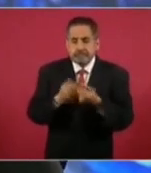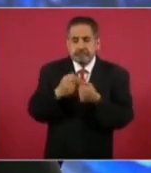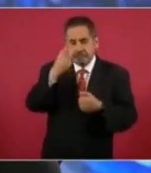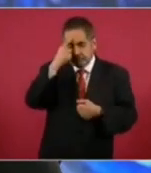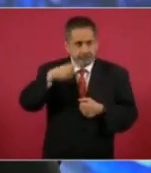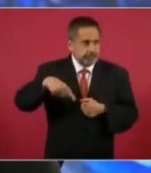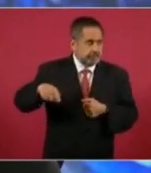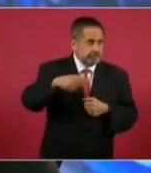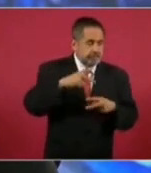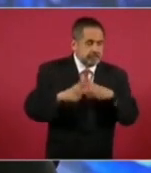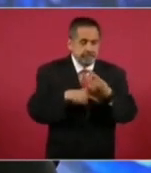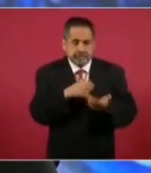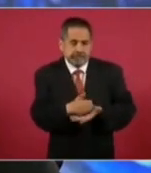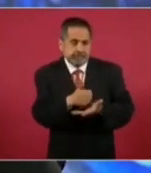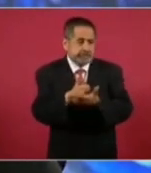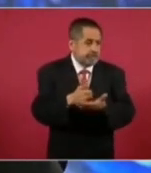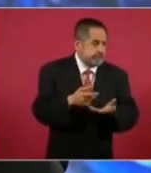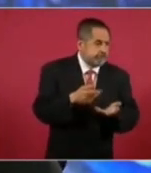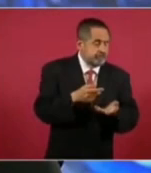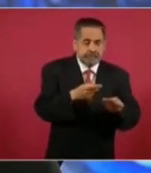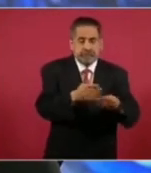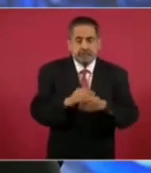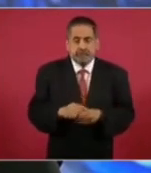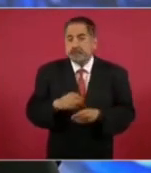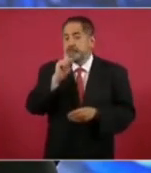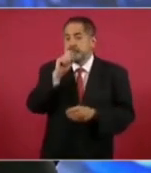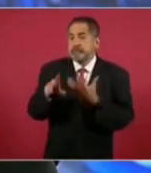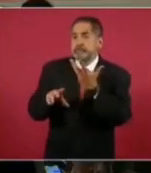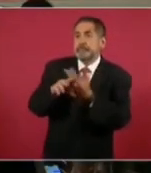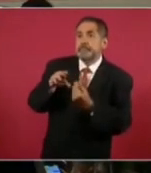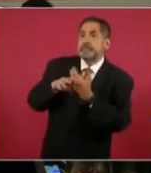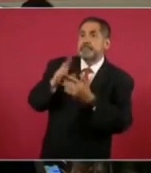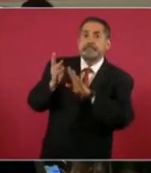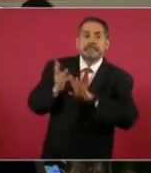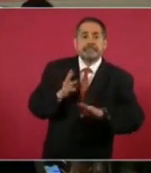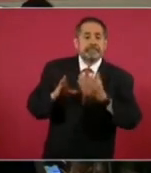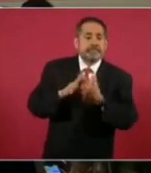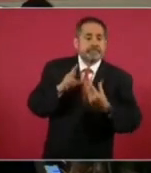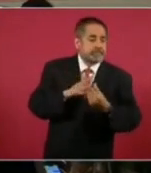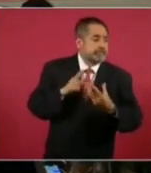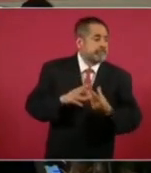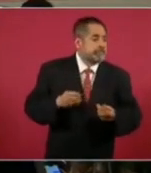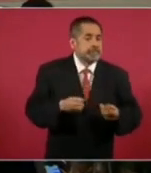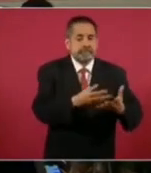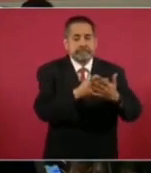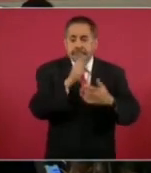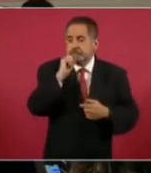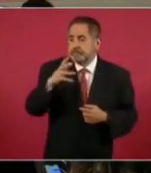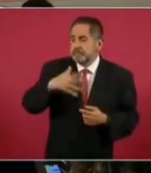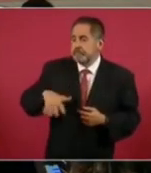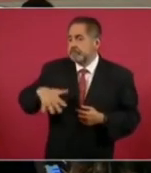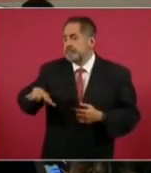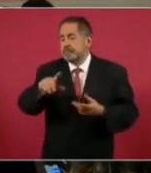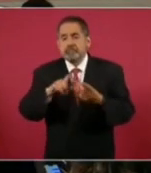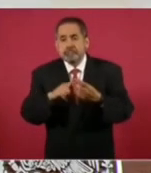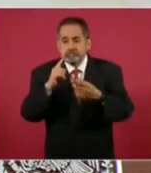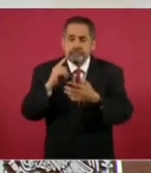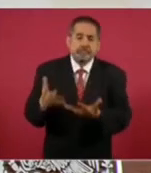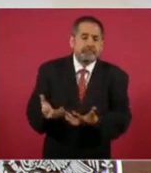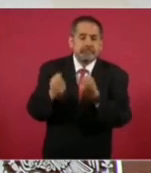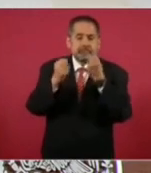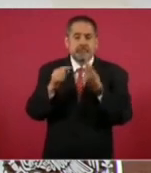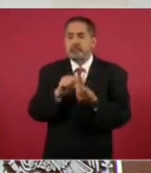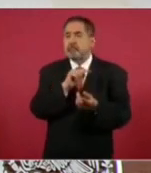población, las acciones de evacuación, así como de búsqueda y rescate en las zonas de afectaciones